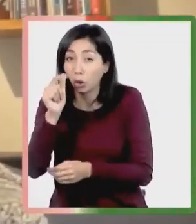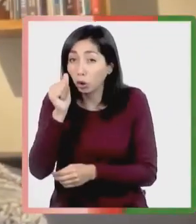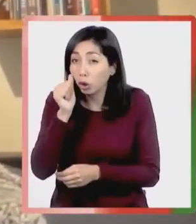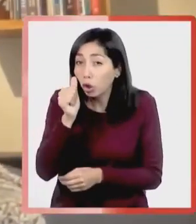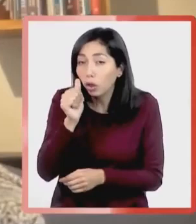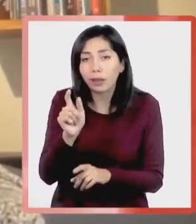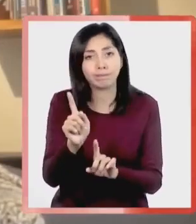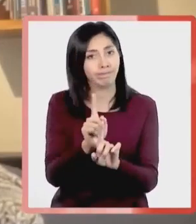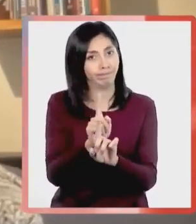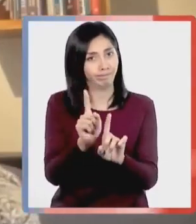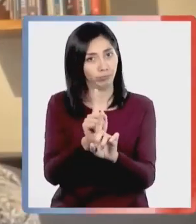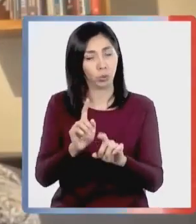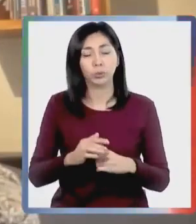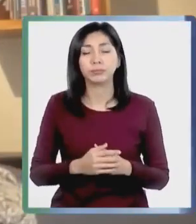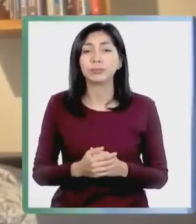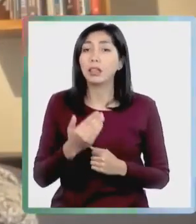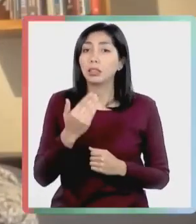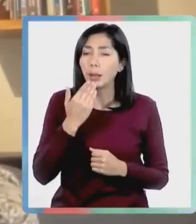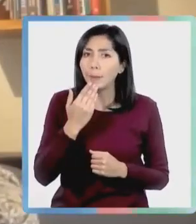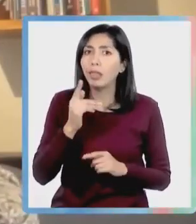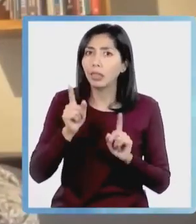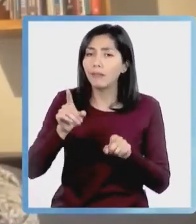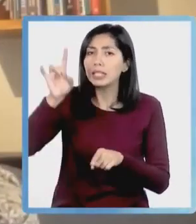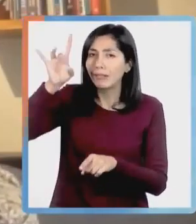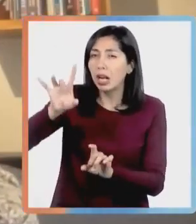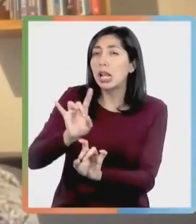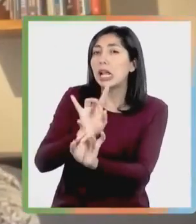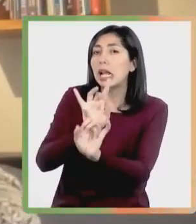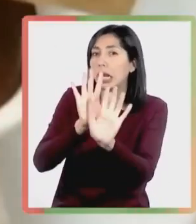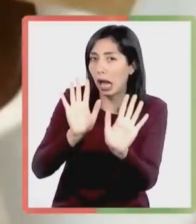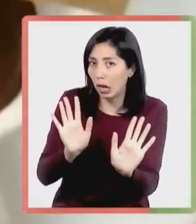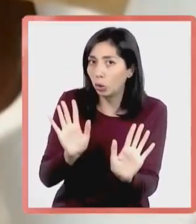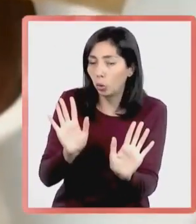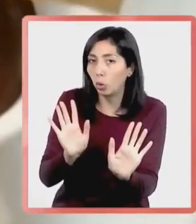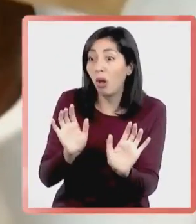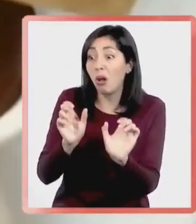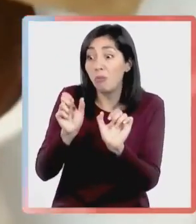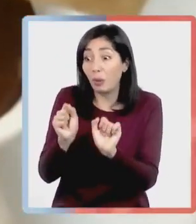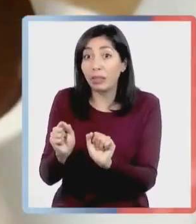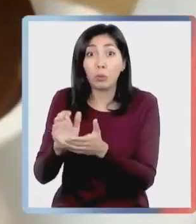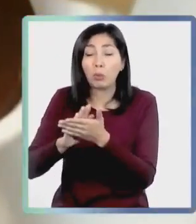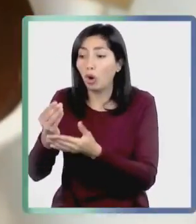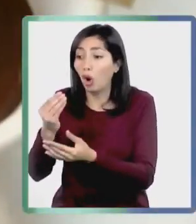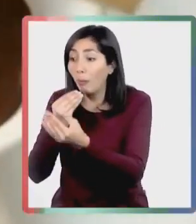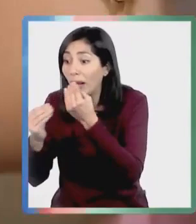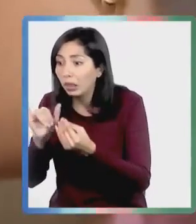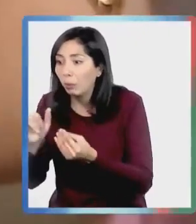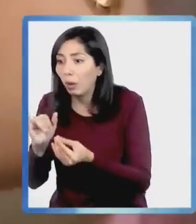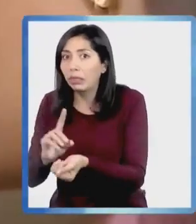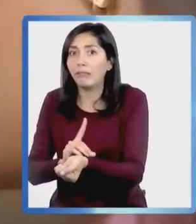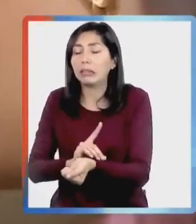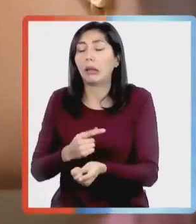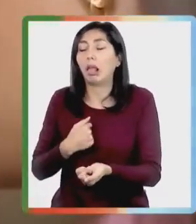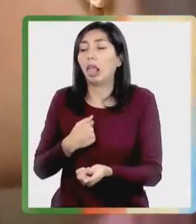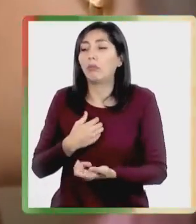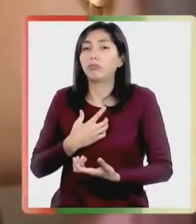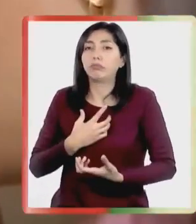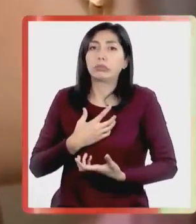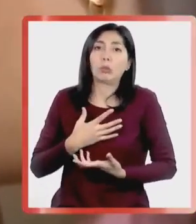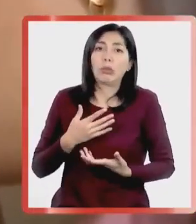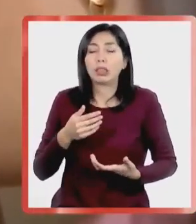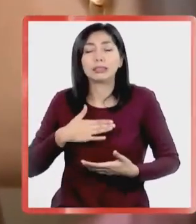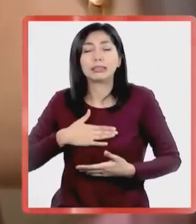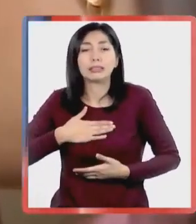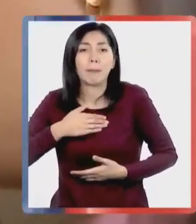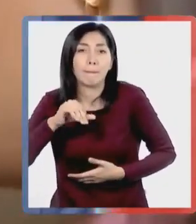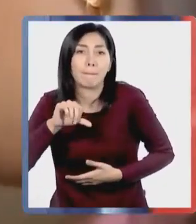cuando no sea rutinario y uno tenga que tener claro de que pudiera ser que se descompense un poco su diabetes